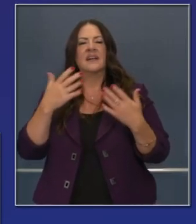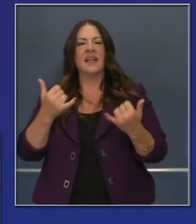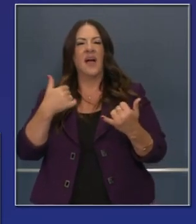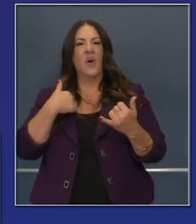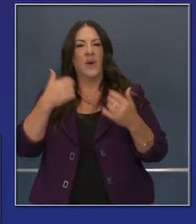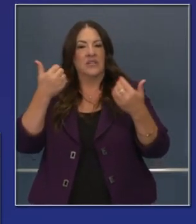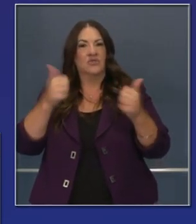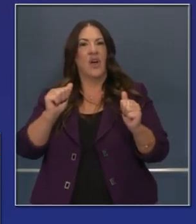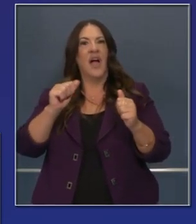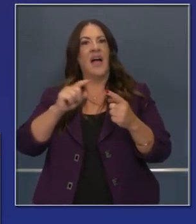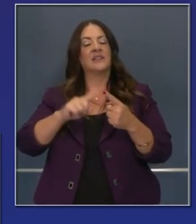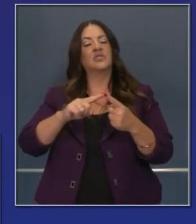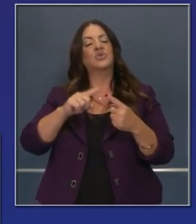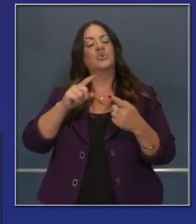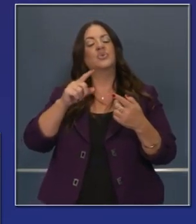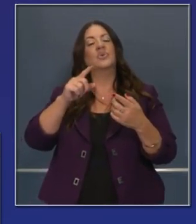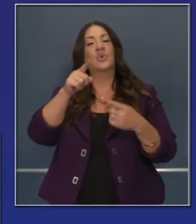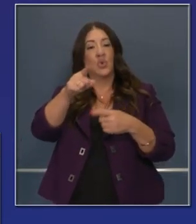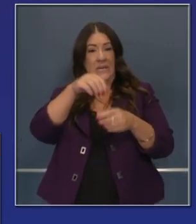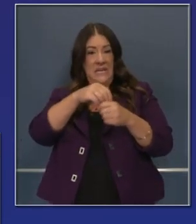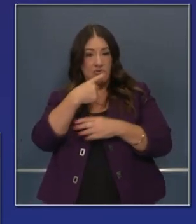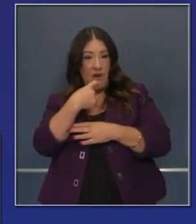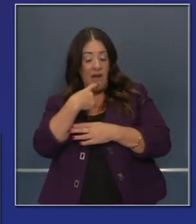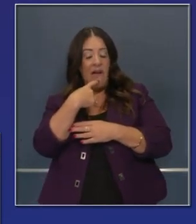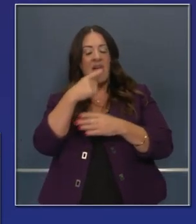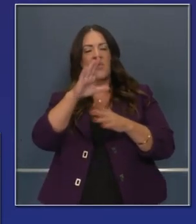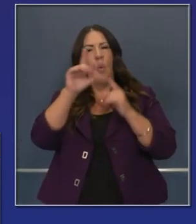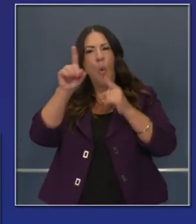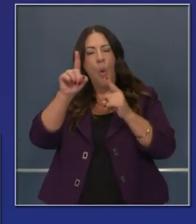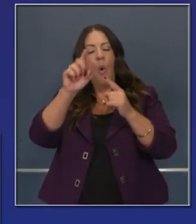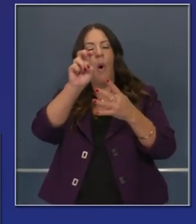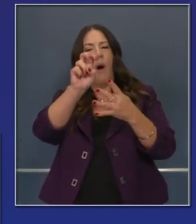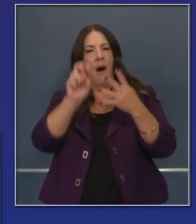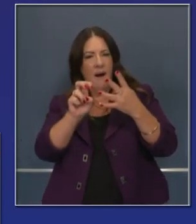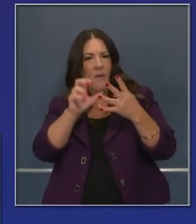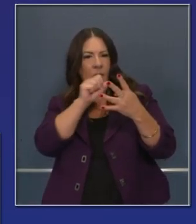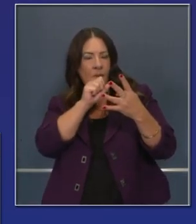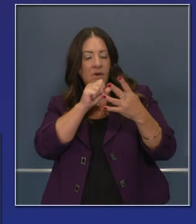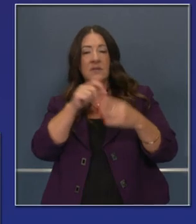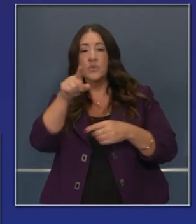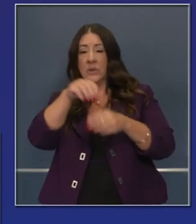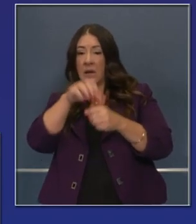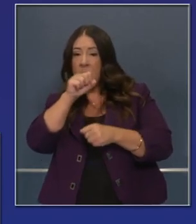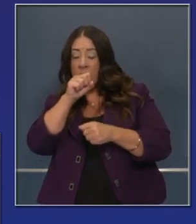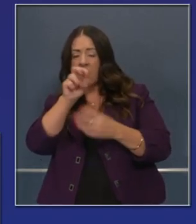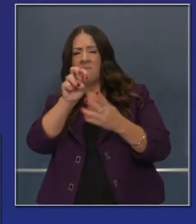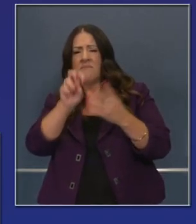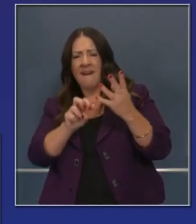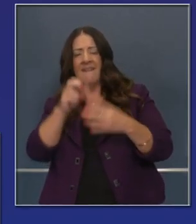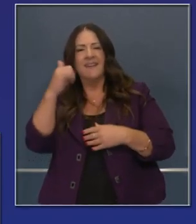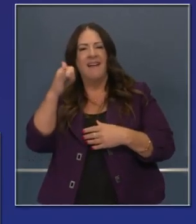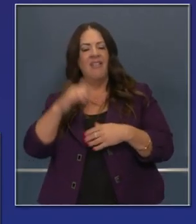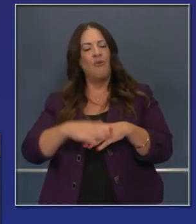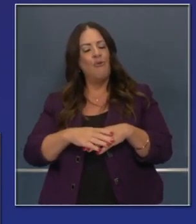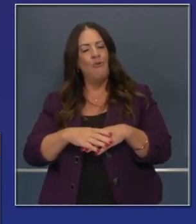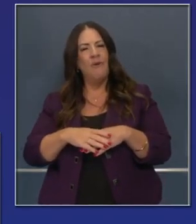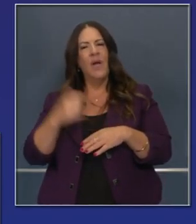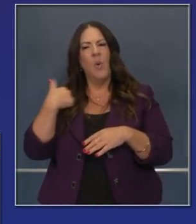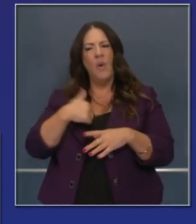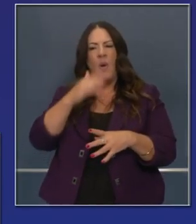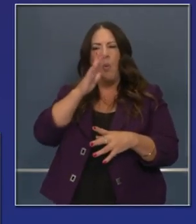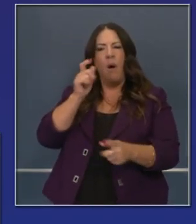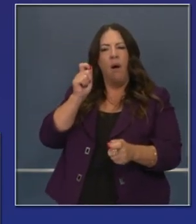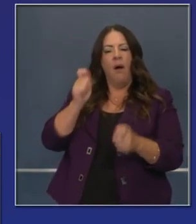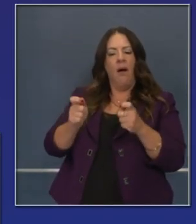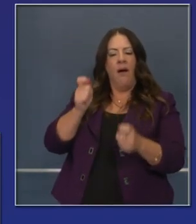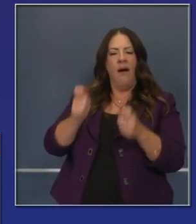al alejarnos del rojo hacia el naranja y amarillo, habrá más y más oportunidad de modificar nuestras